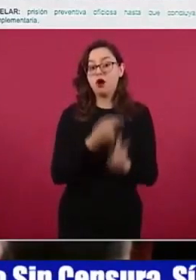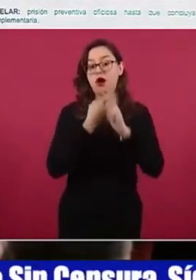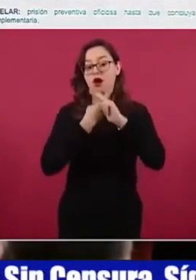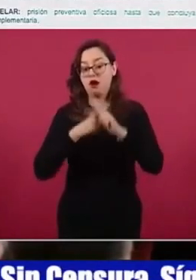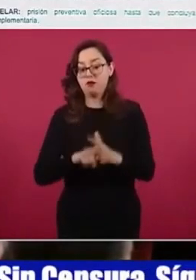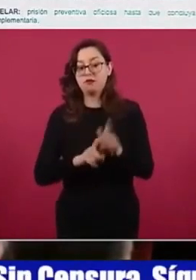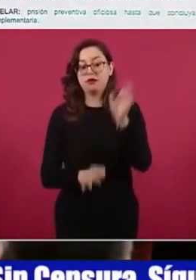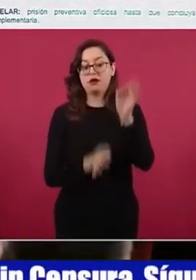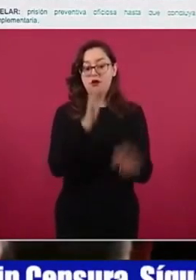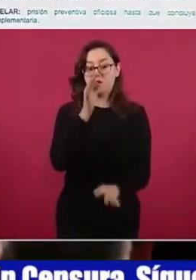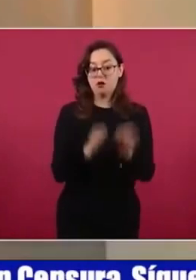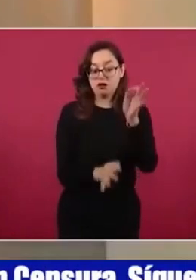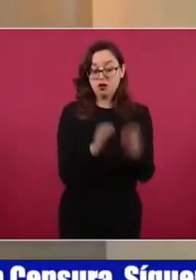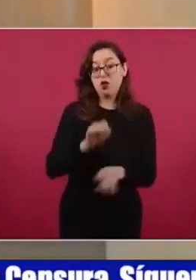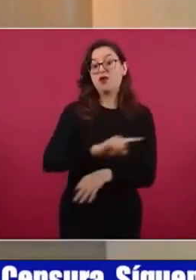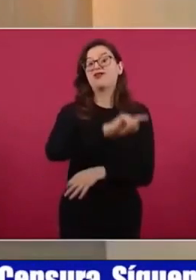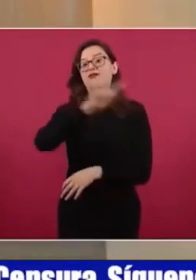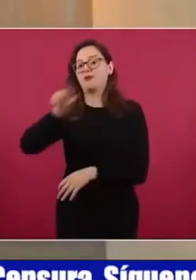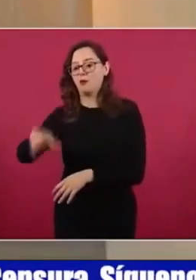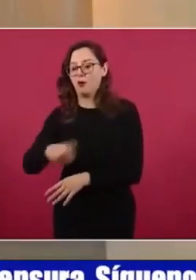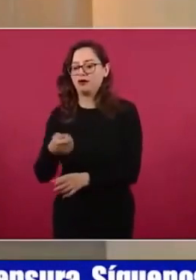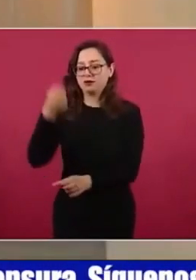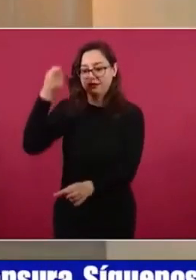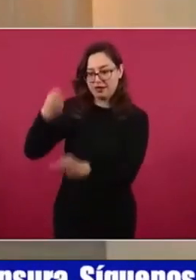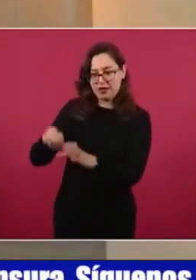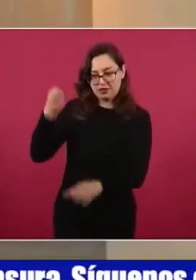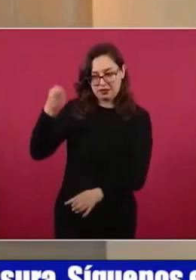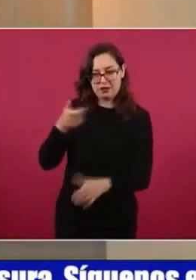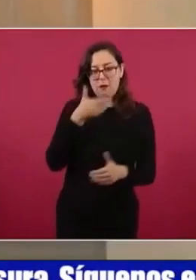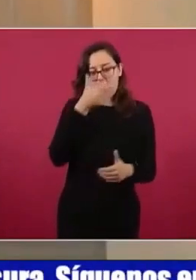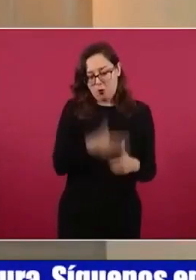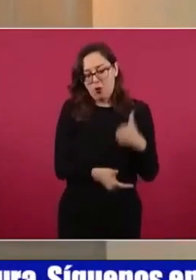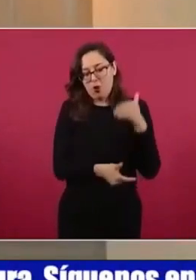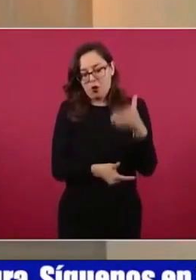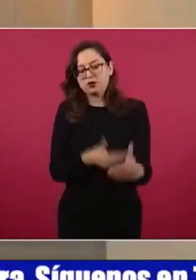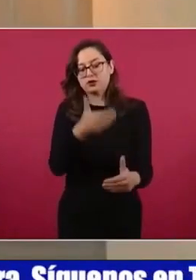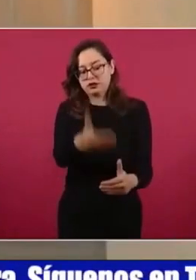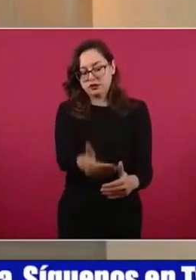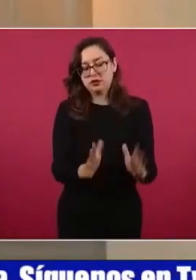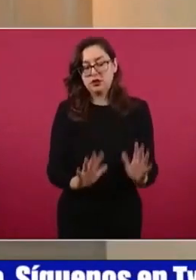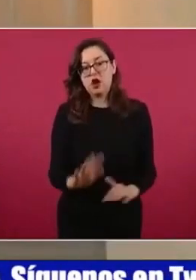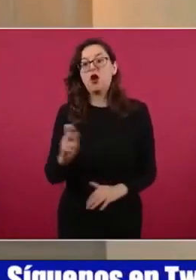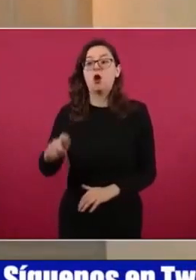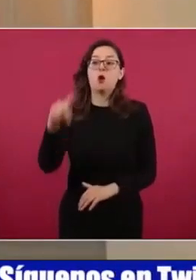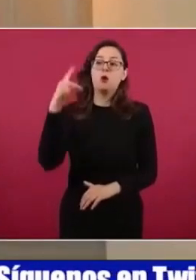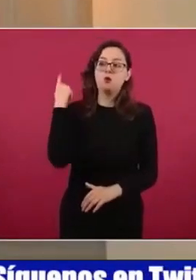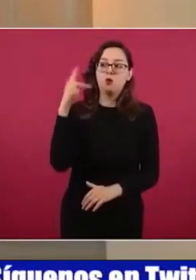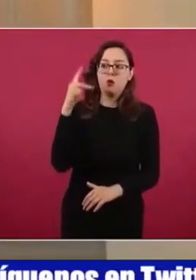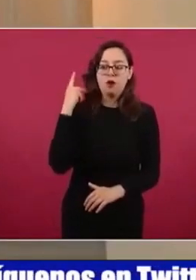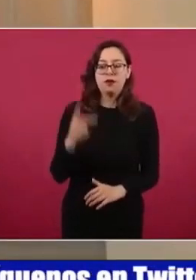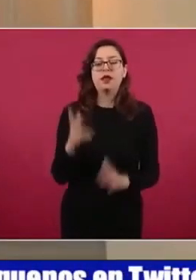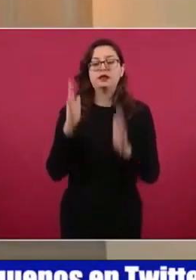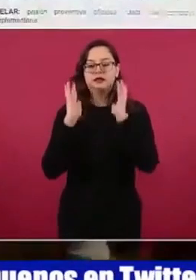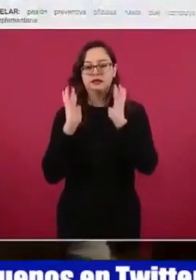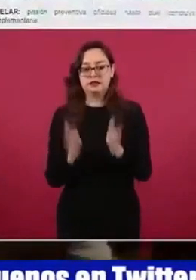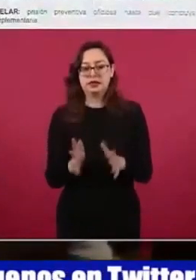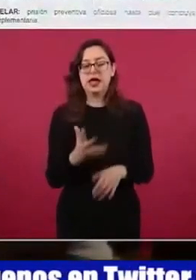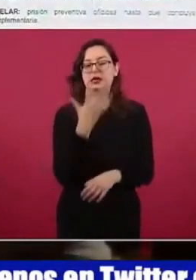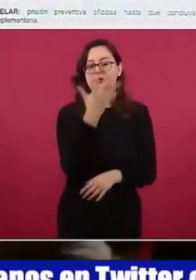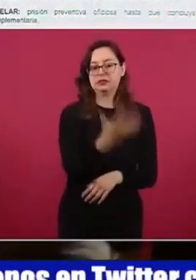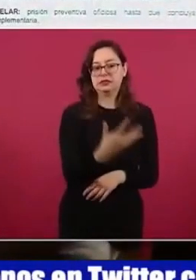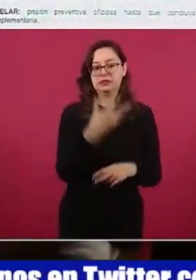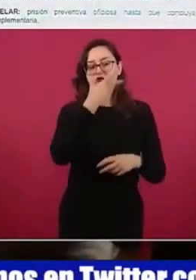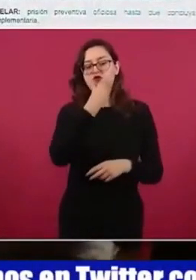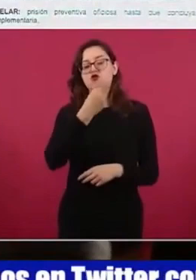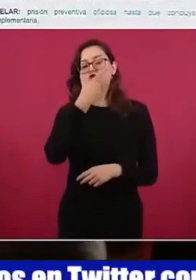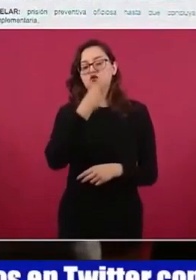quiero decir, Vicente, que donde yo esté es un compromiso de vida. Como dice el presidente, más que el cargo es el encargo.